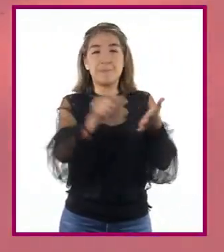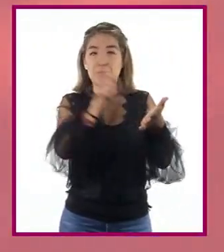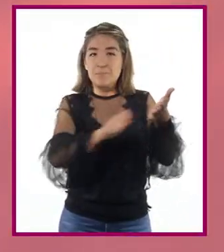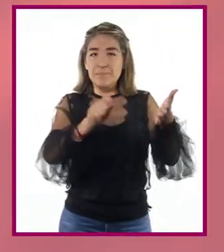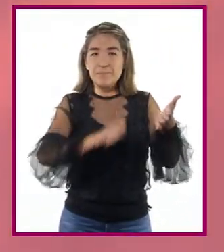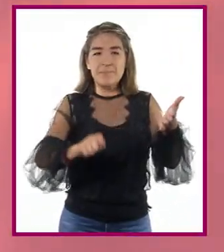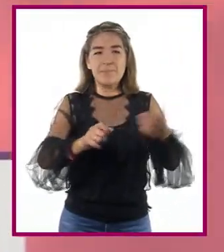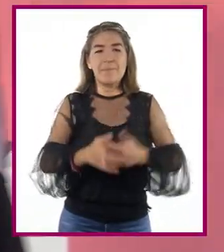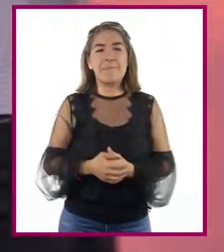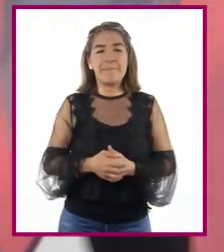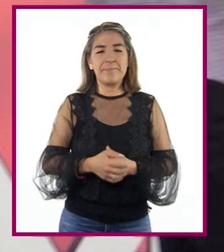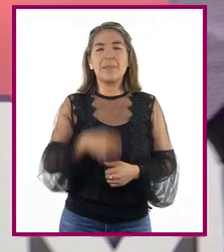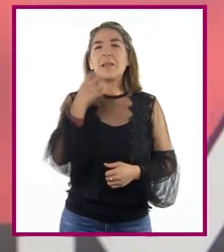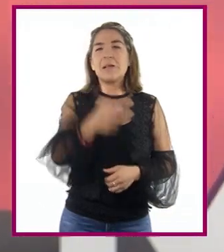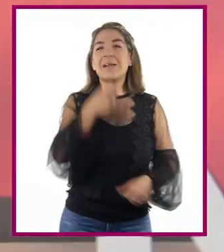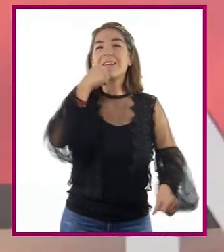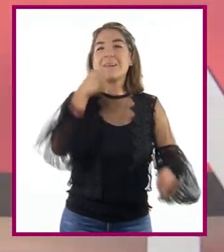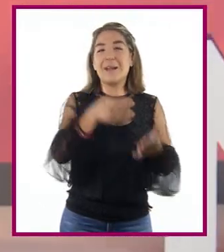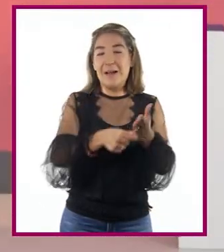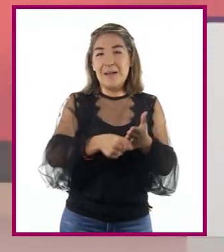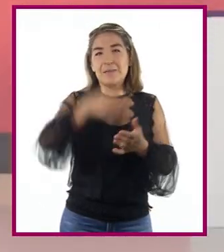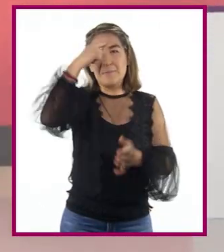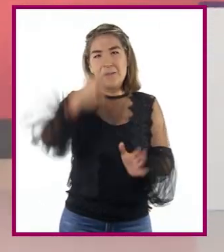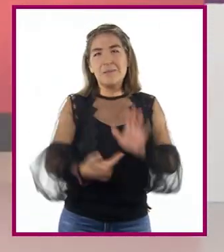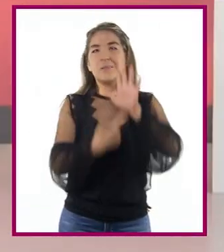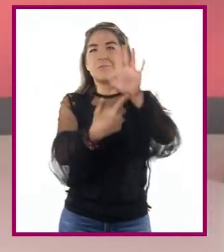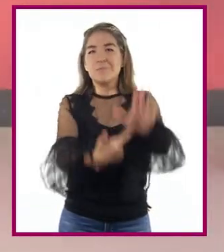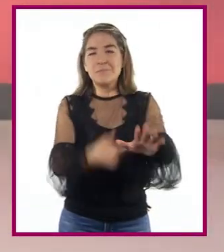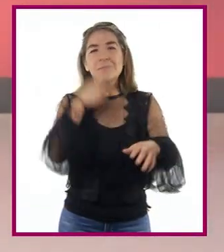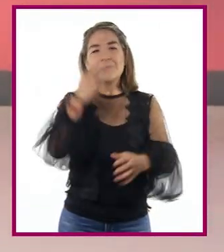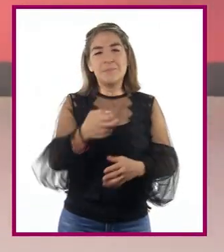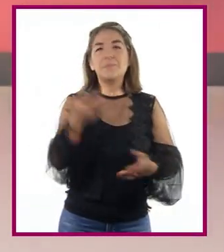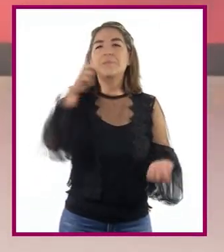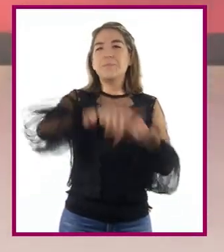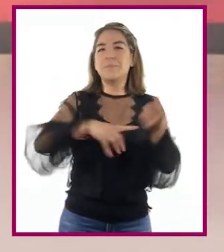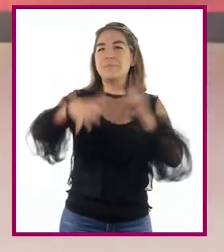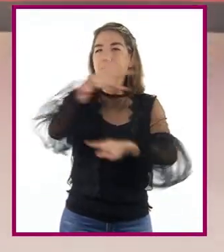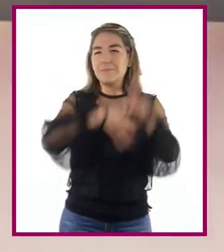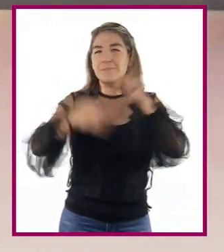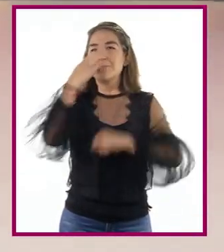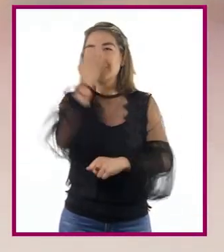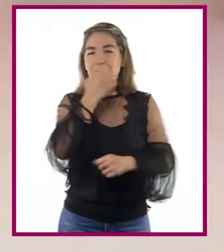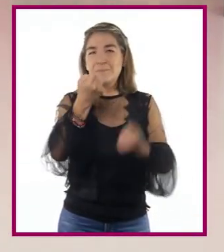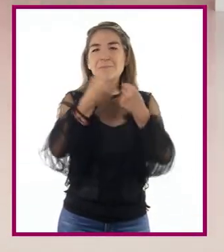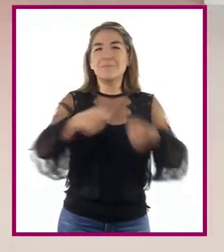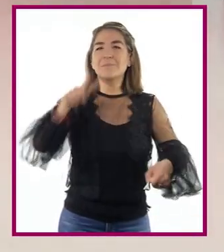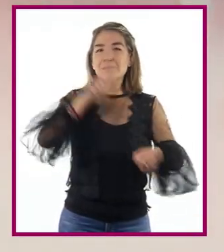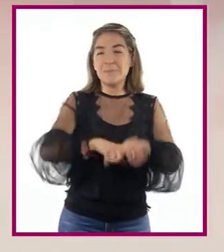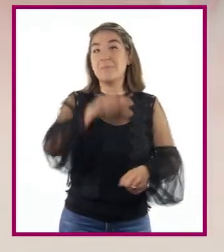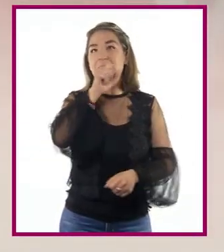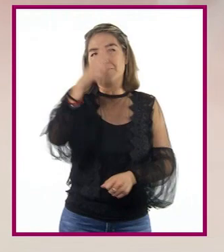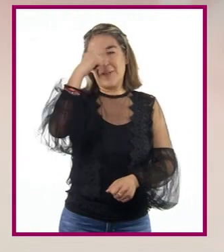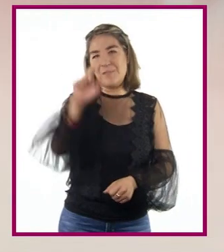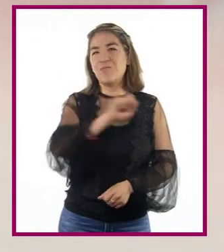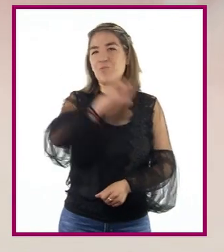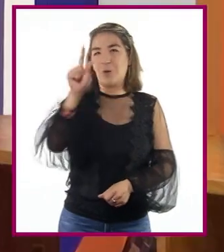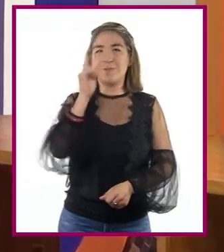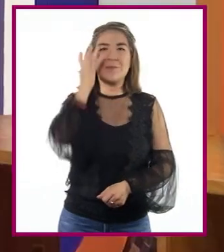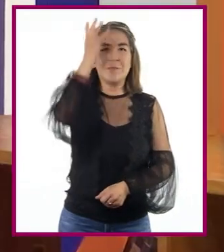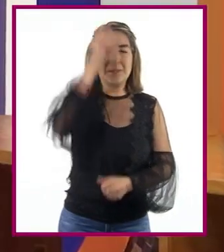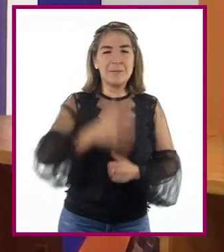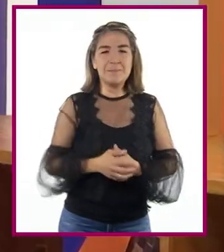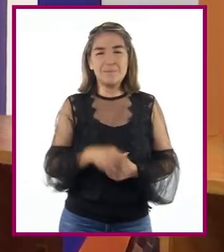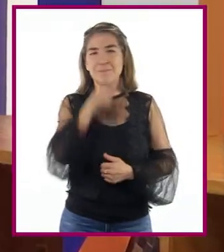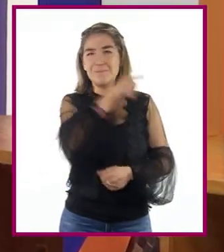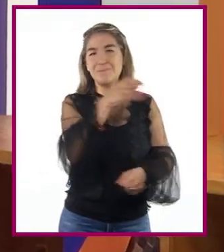es una de nuestras cartas de presentación ante el mundo escolar, social y el profesional. Parafraseando